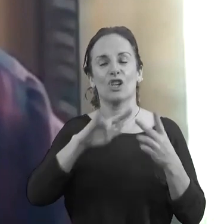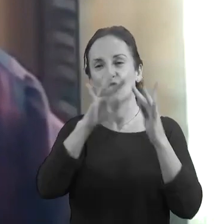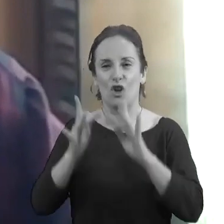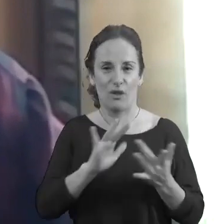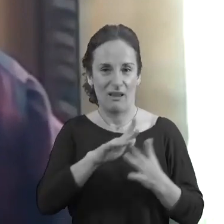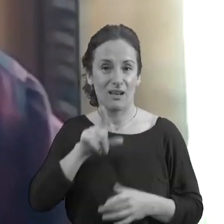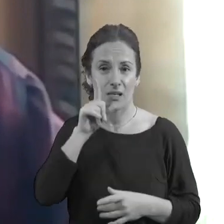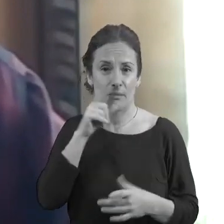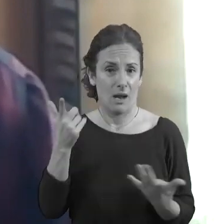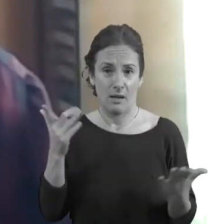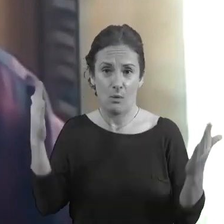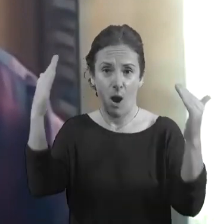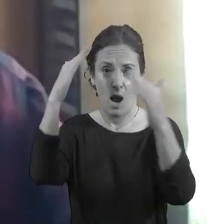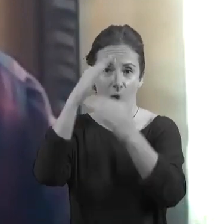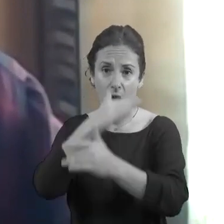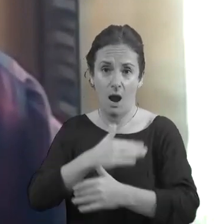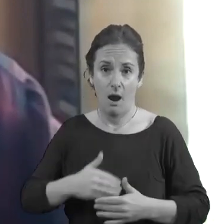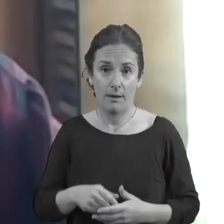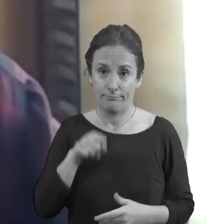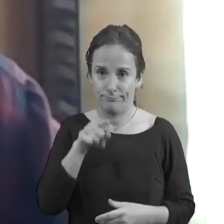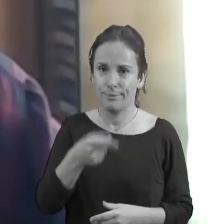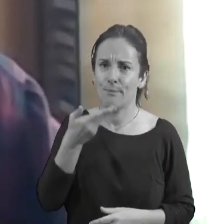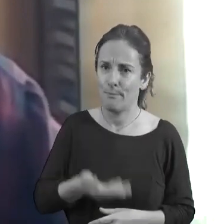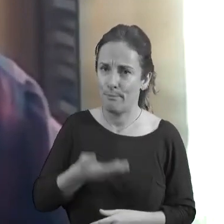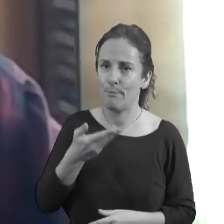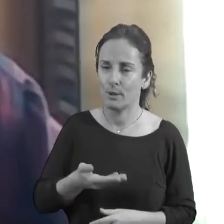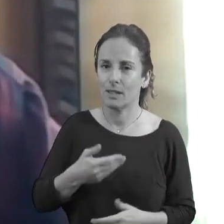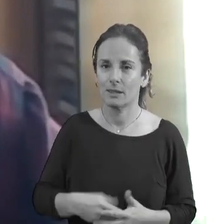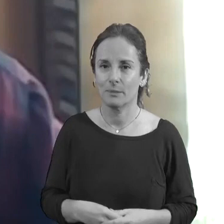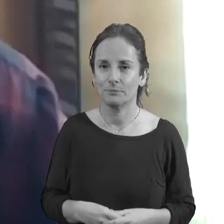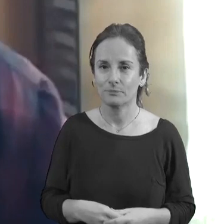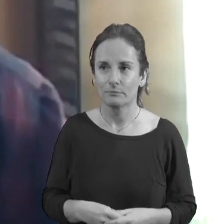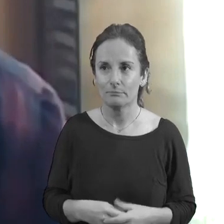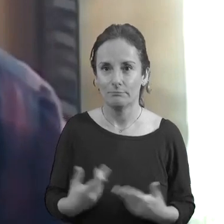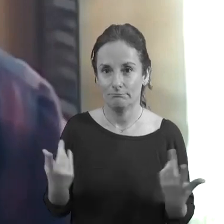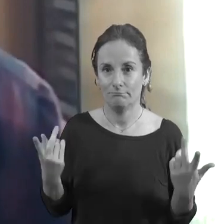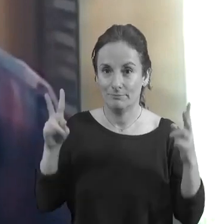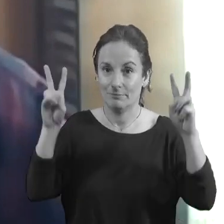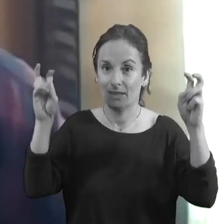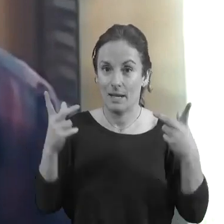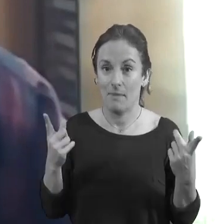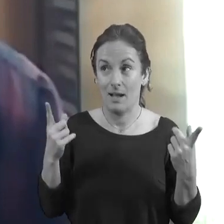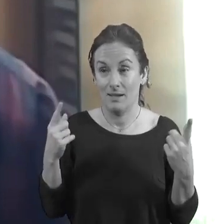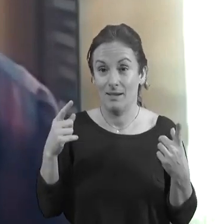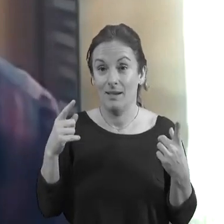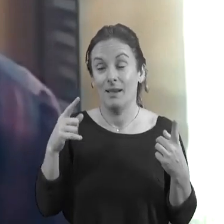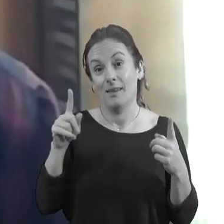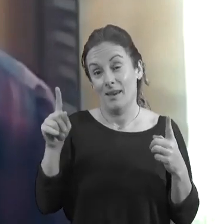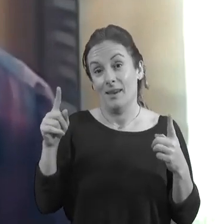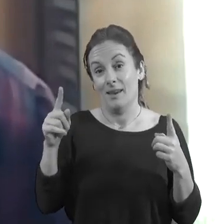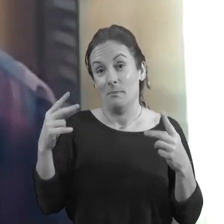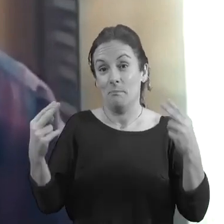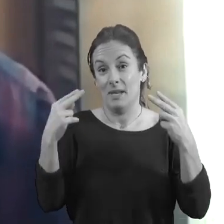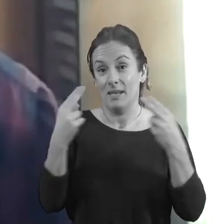creo que desde luego es muy importante, ¿no? Y a vueltas con la visibilidad es clave, ¿no? Y luego, mira,